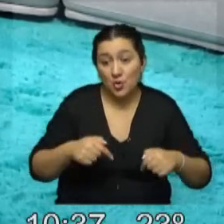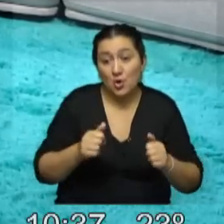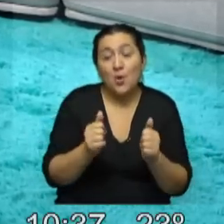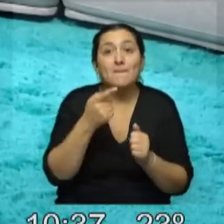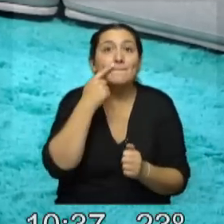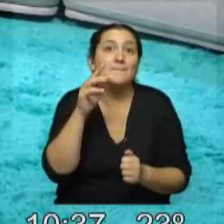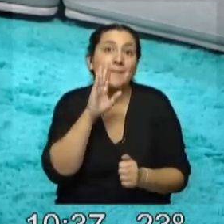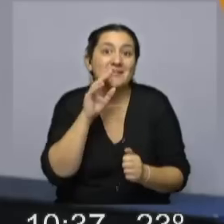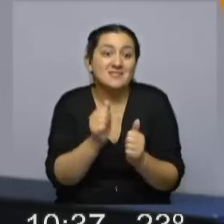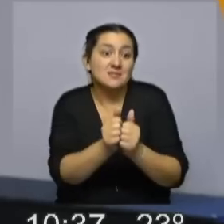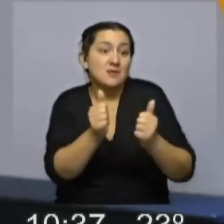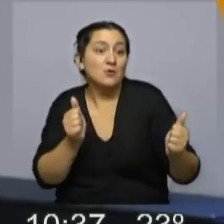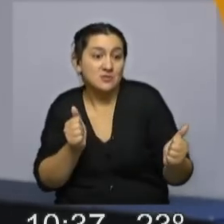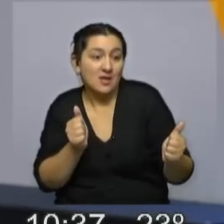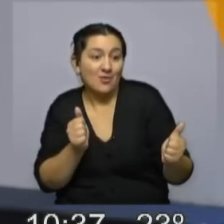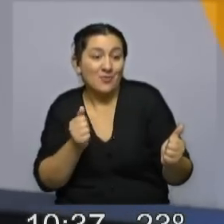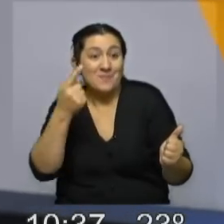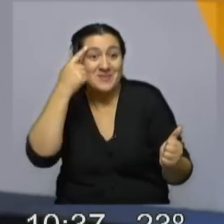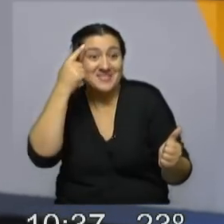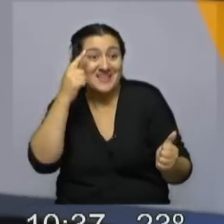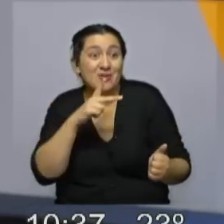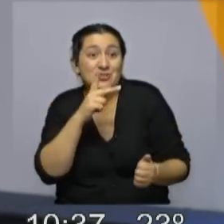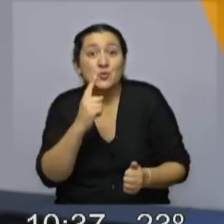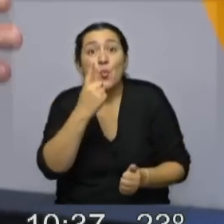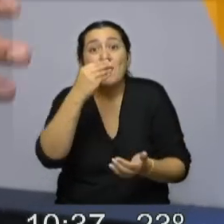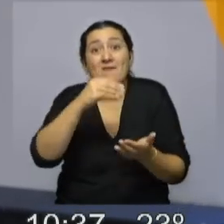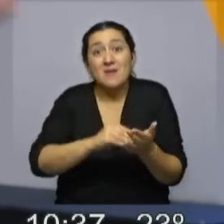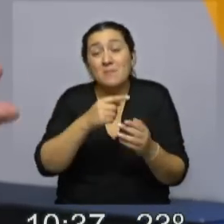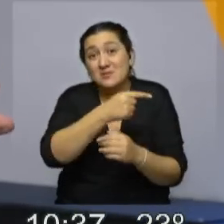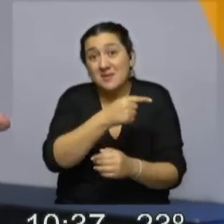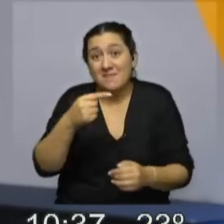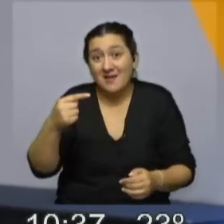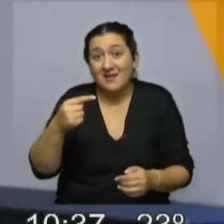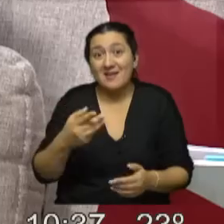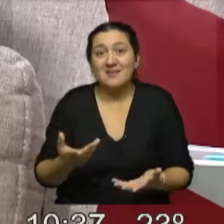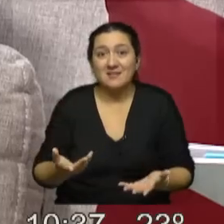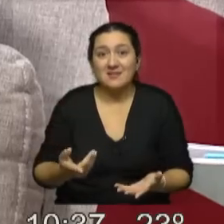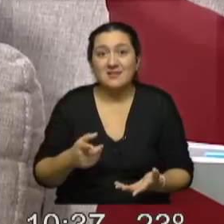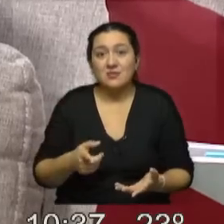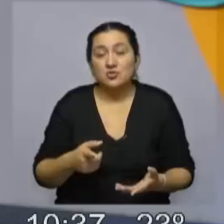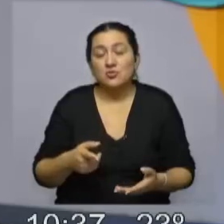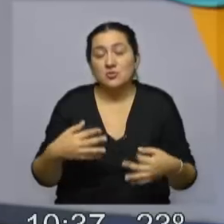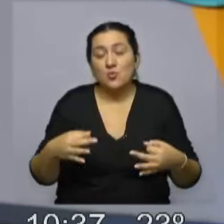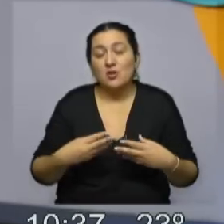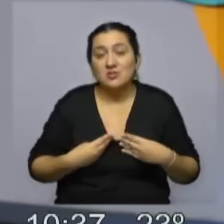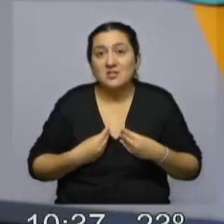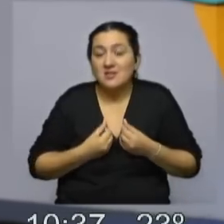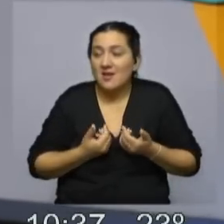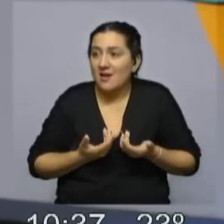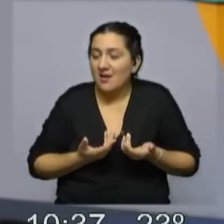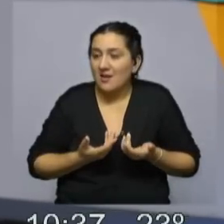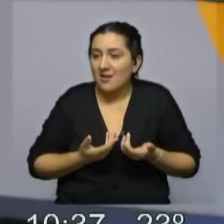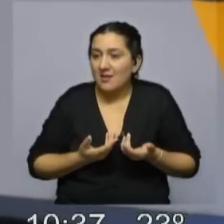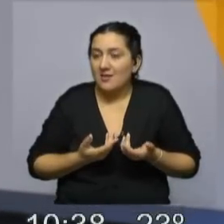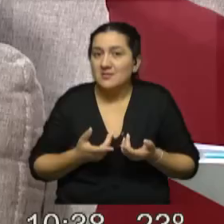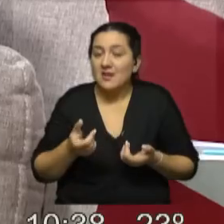separados tuvieron esa consideración aunque sea solo por sus hijos porque estoy seguro que era algo que sentían pero aunque lo hicieran solo por sus hijos sería